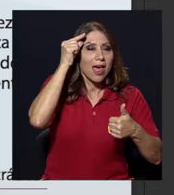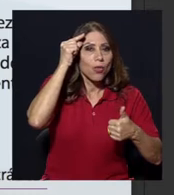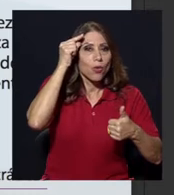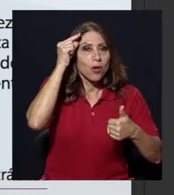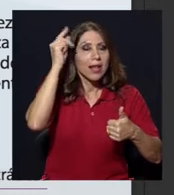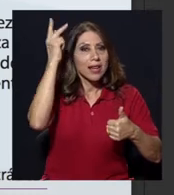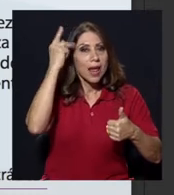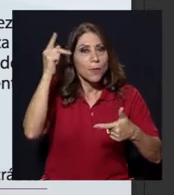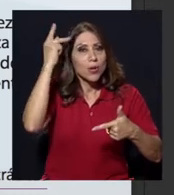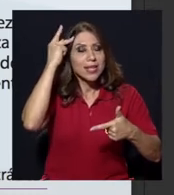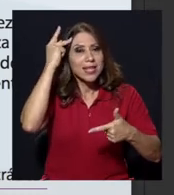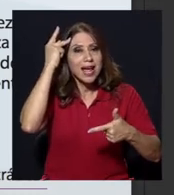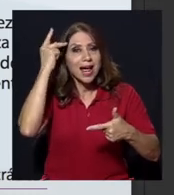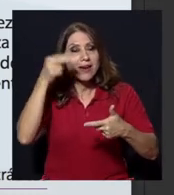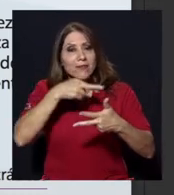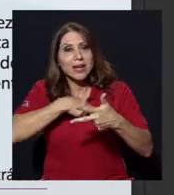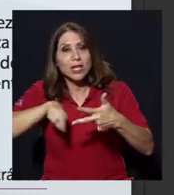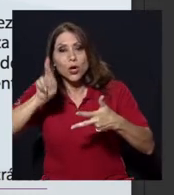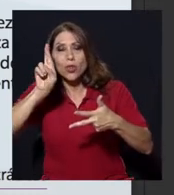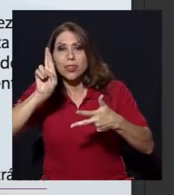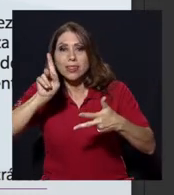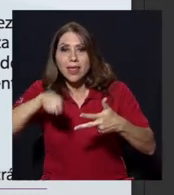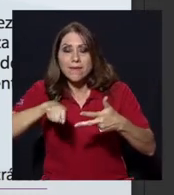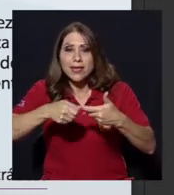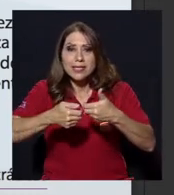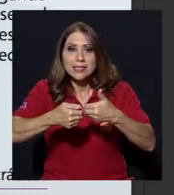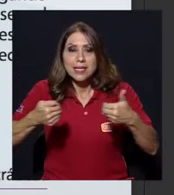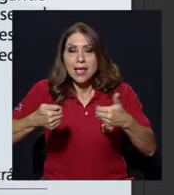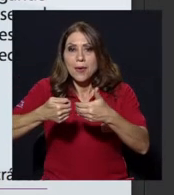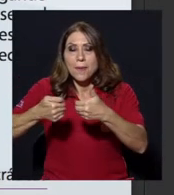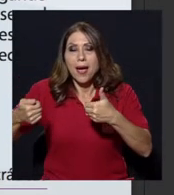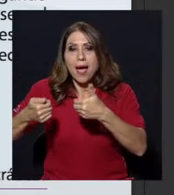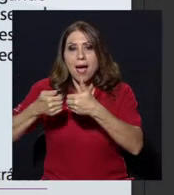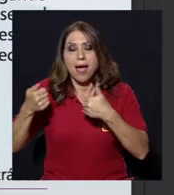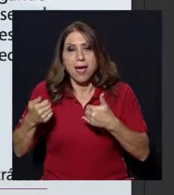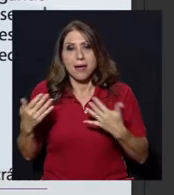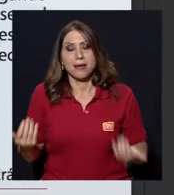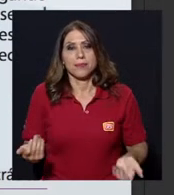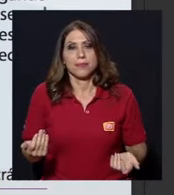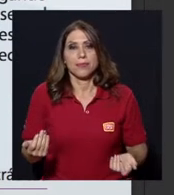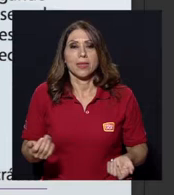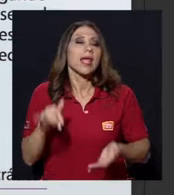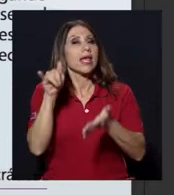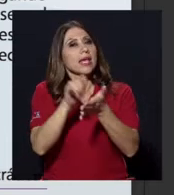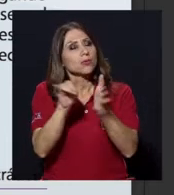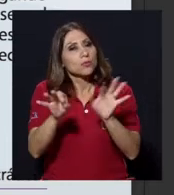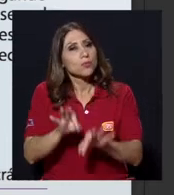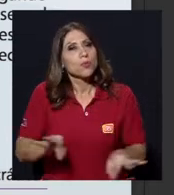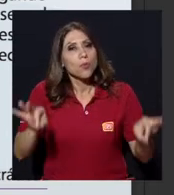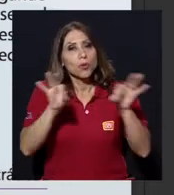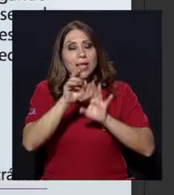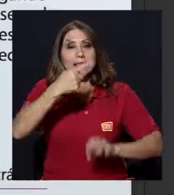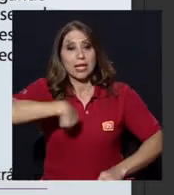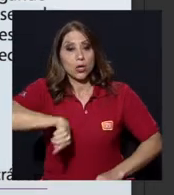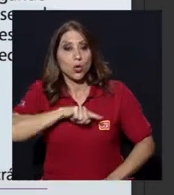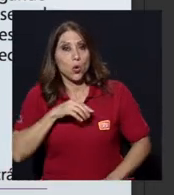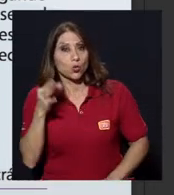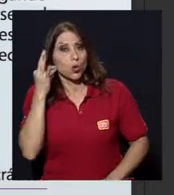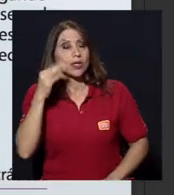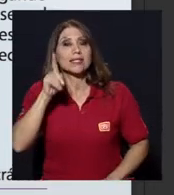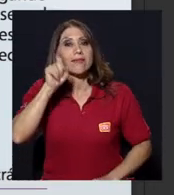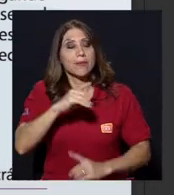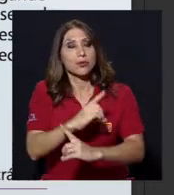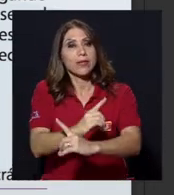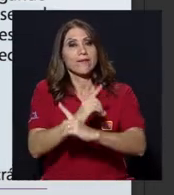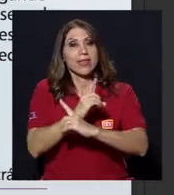de la política. Yo creo que eso es contundente en el sentido de que nosotras tenemos que defender que